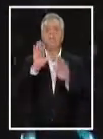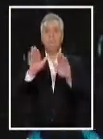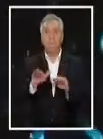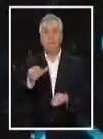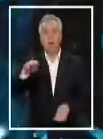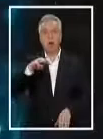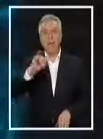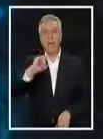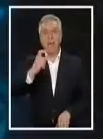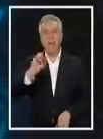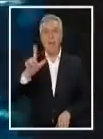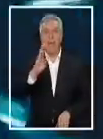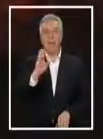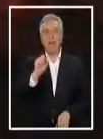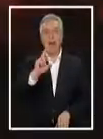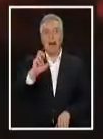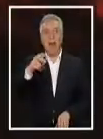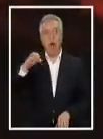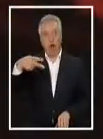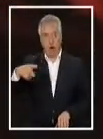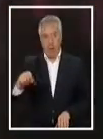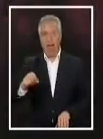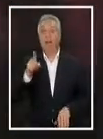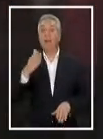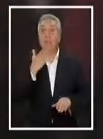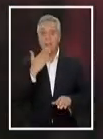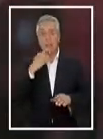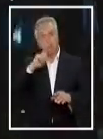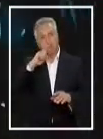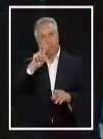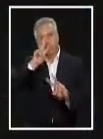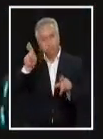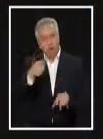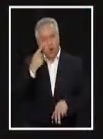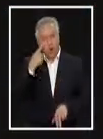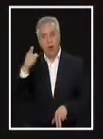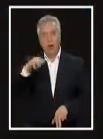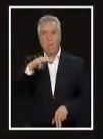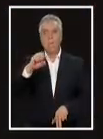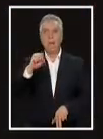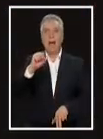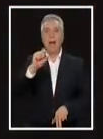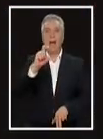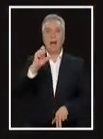para Miguel Barahona Riquelme, más conocido como McAllister.